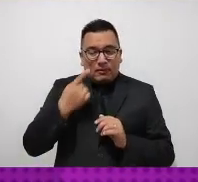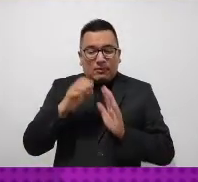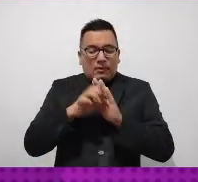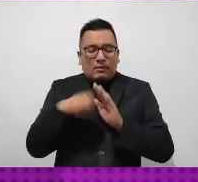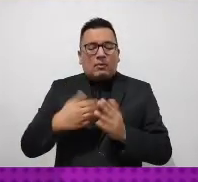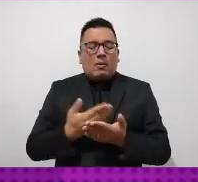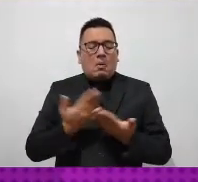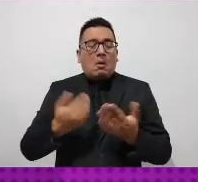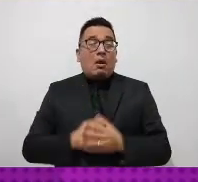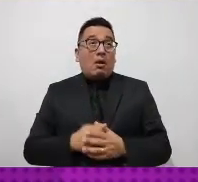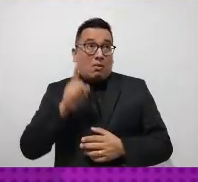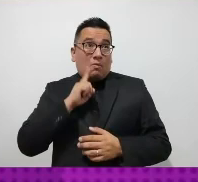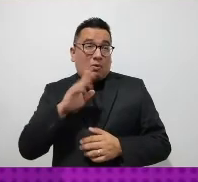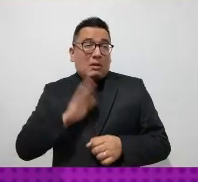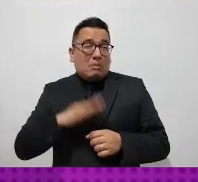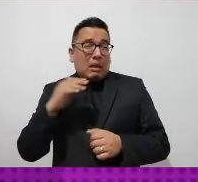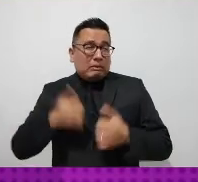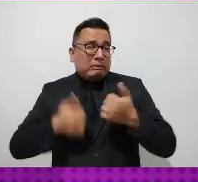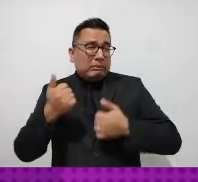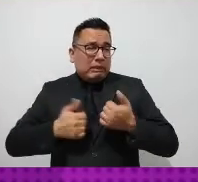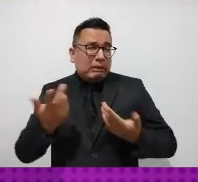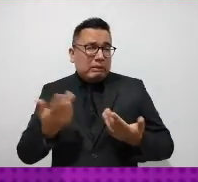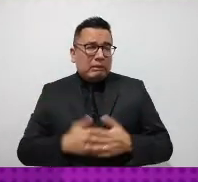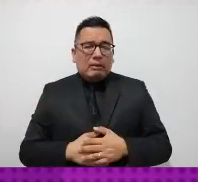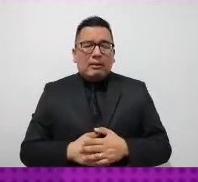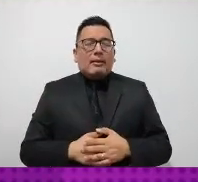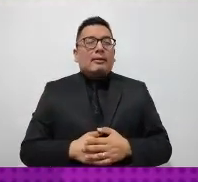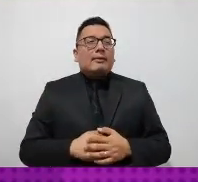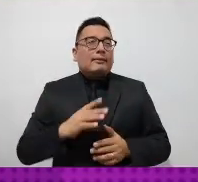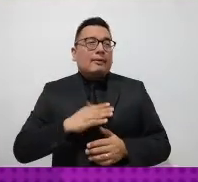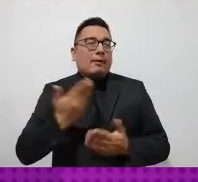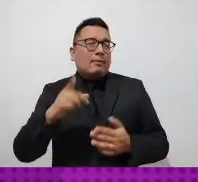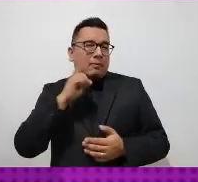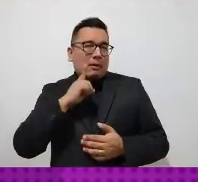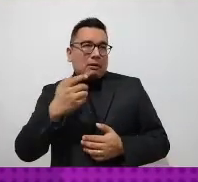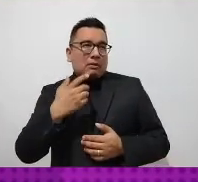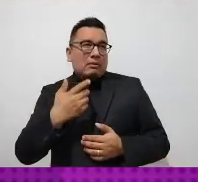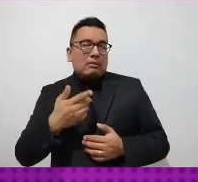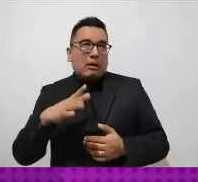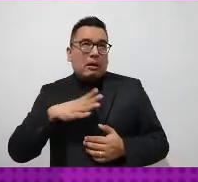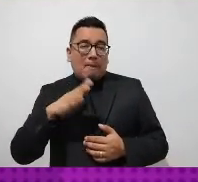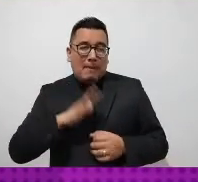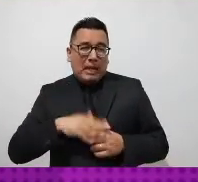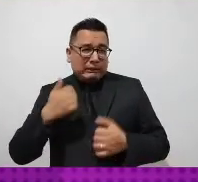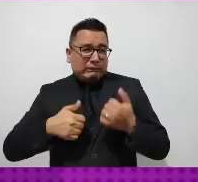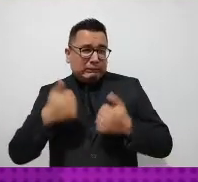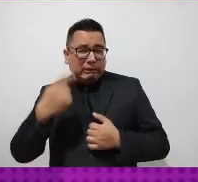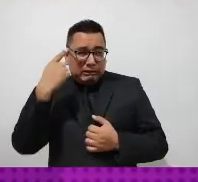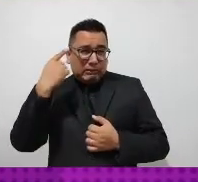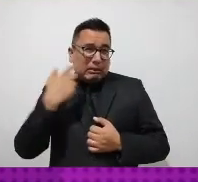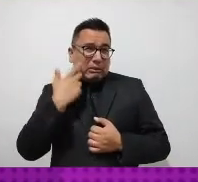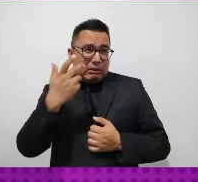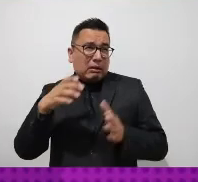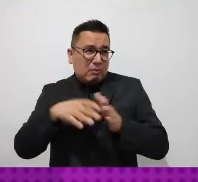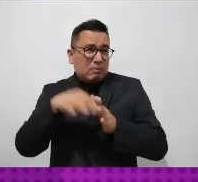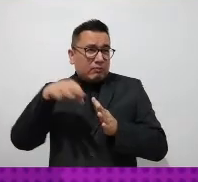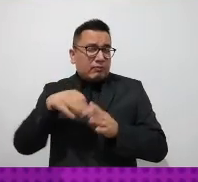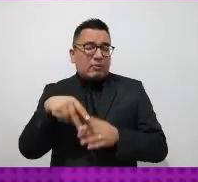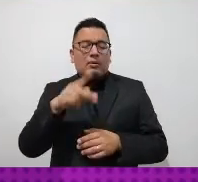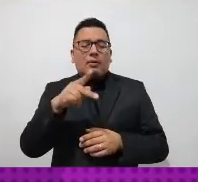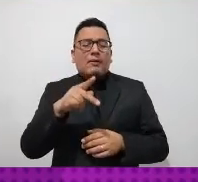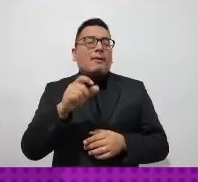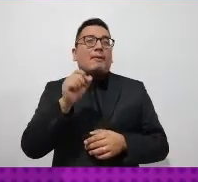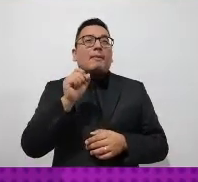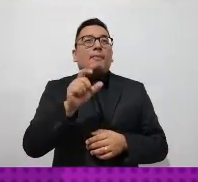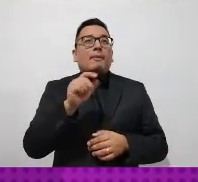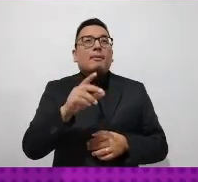número de mujeres compitiendo en las campañas y en las precampañas electorales, pero también se